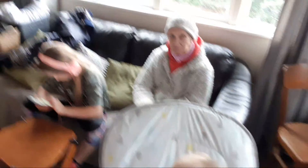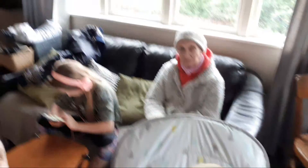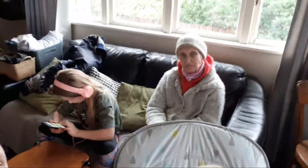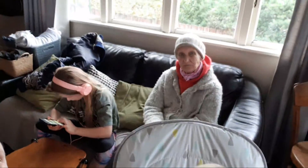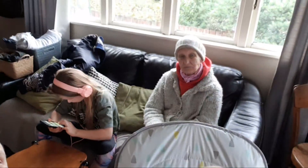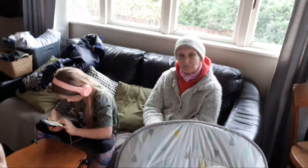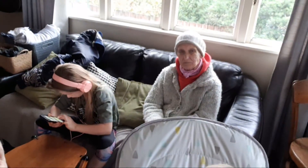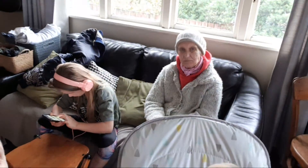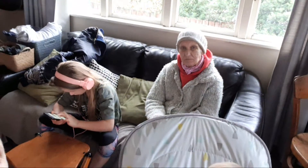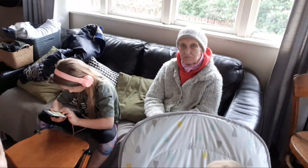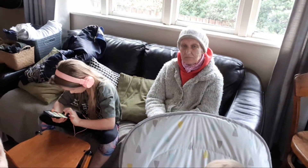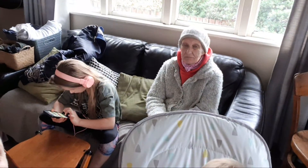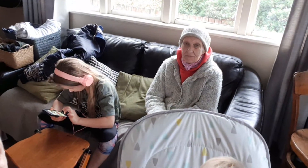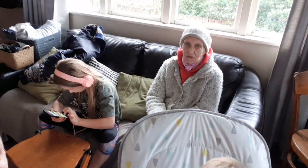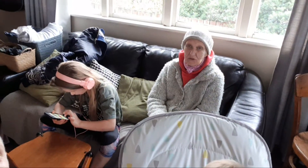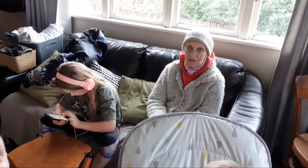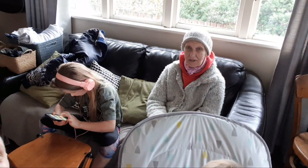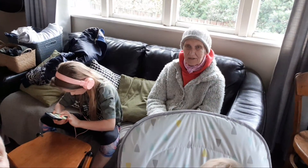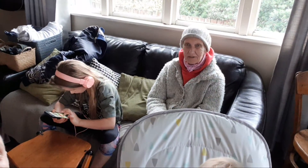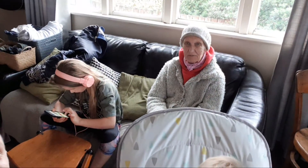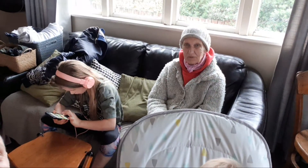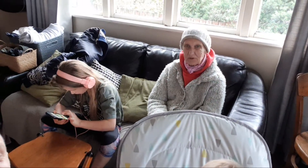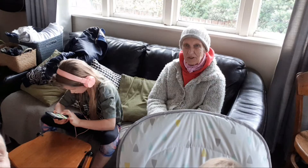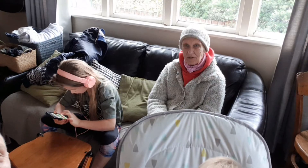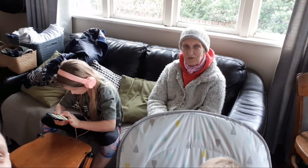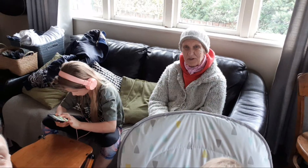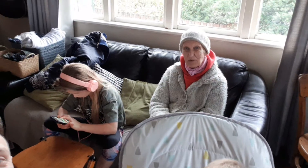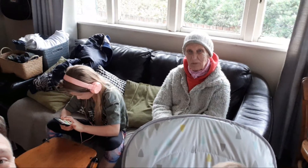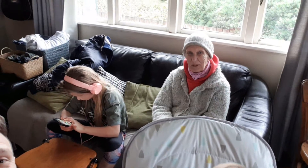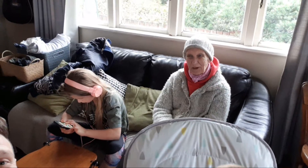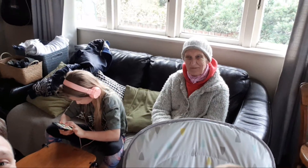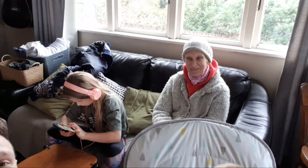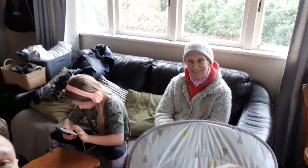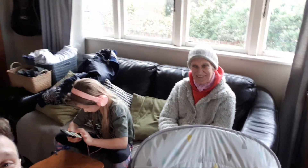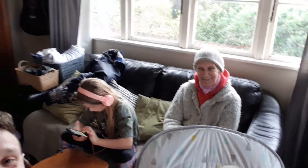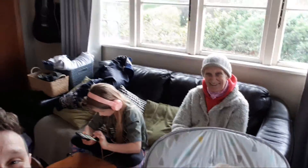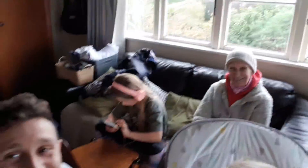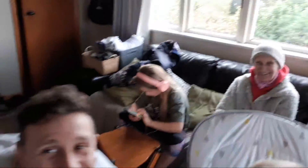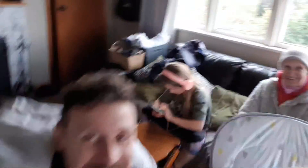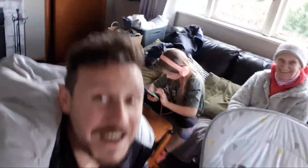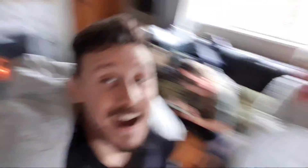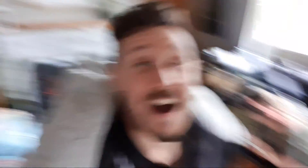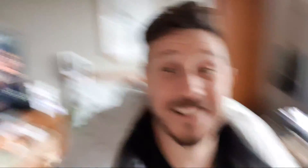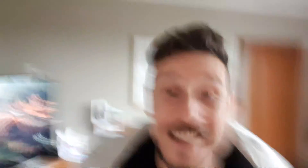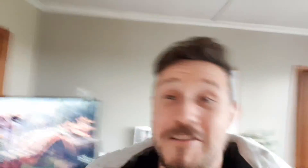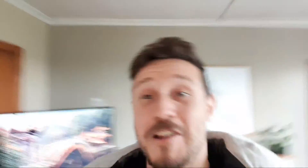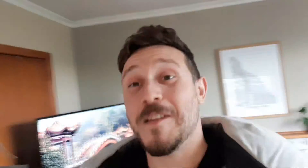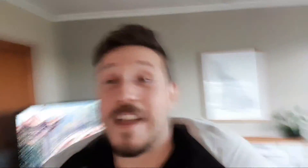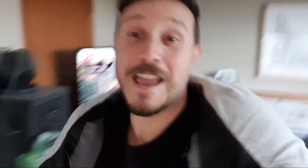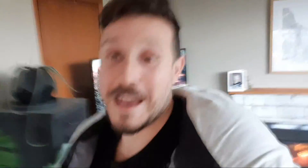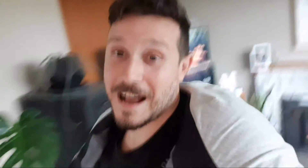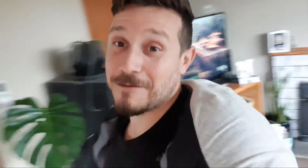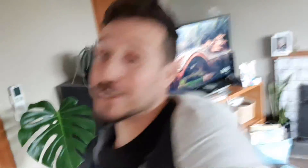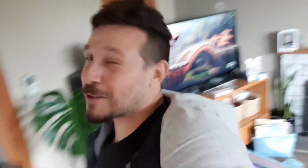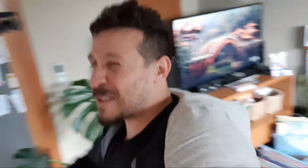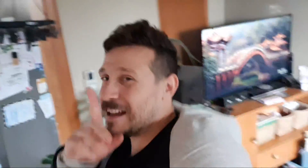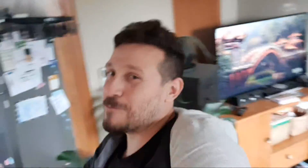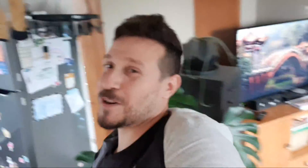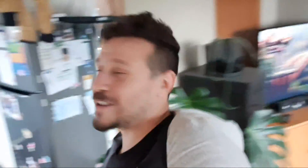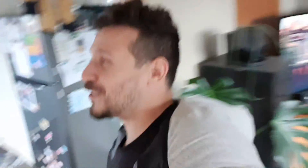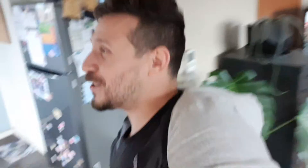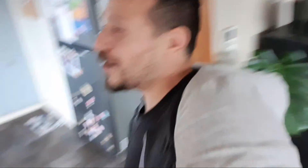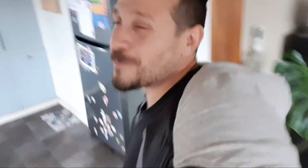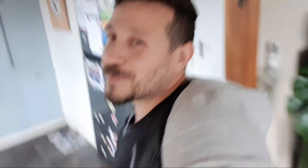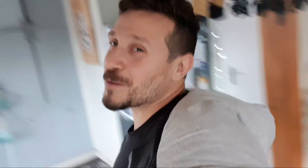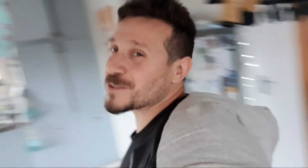Mamá, ¿algo para decir? No sé, acá estamos en la dulce espera. Así que bueno, Alberto, aprende